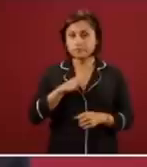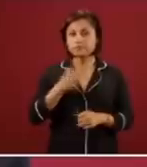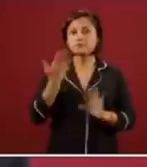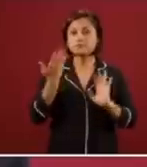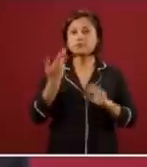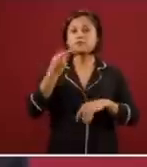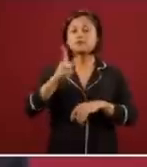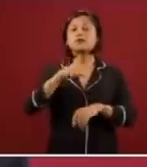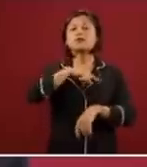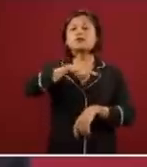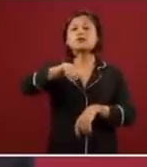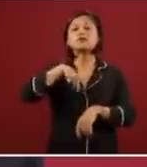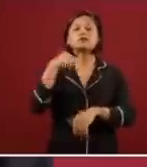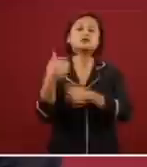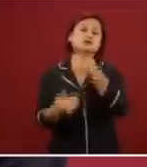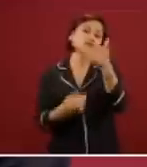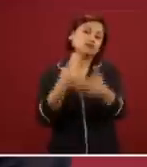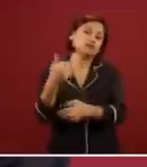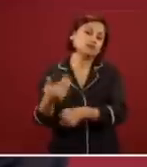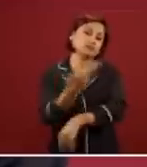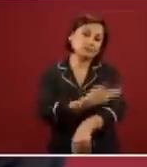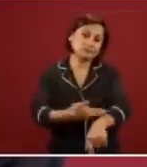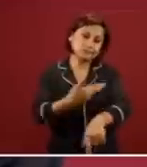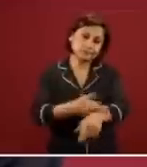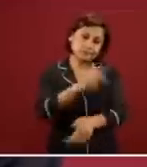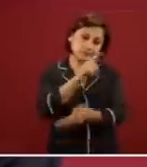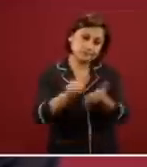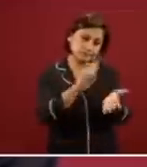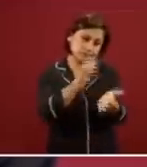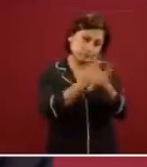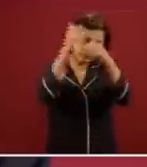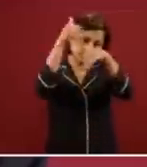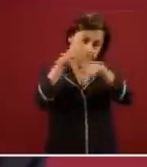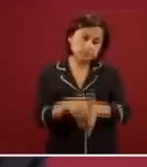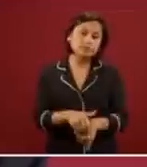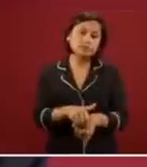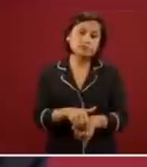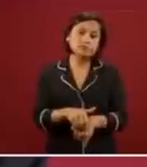de conformidad con la ley. Si se detiene a un